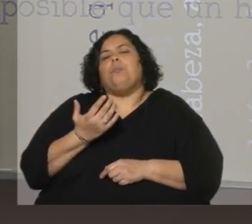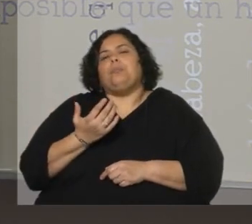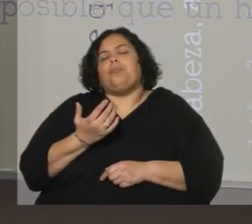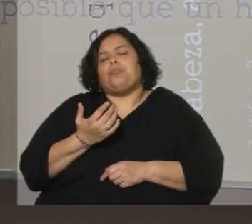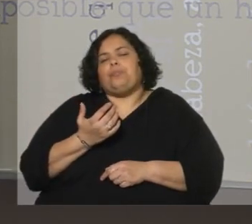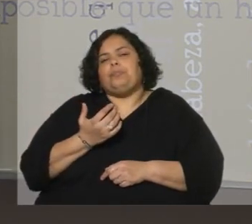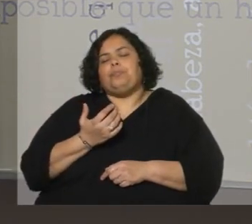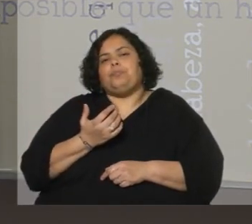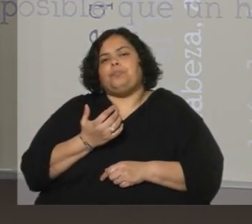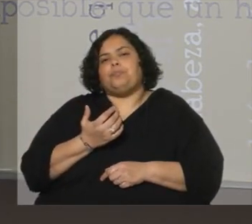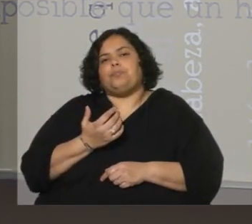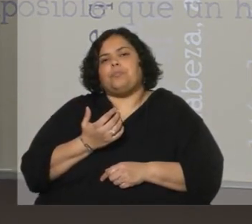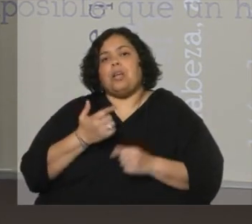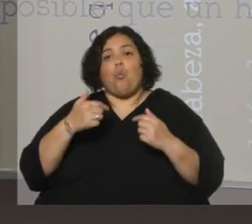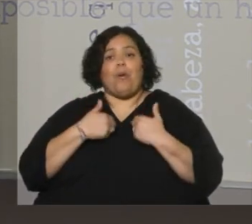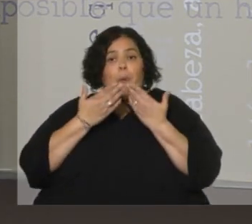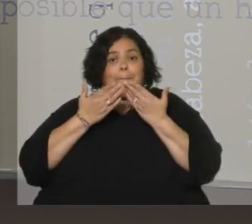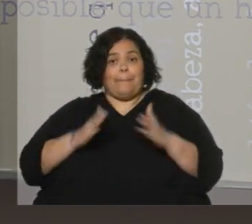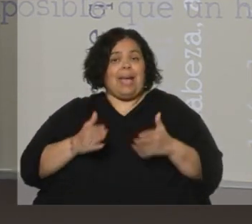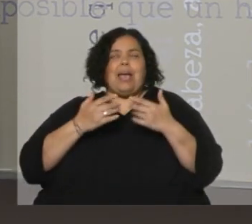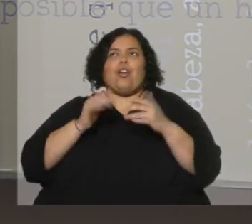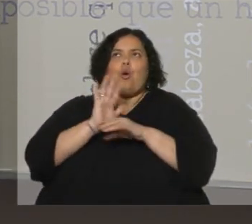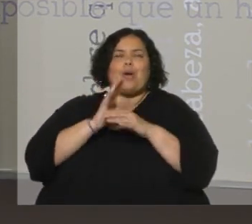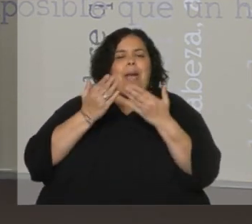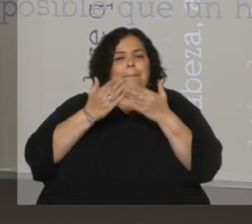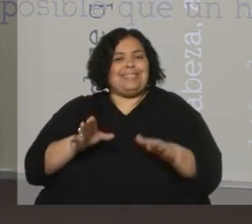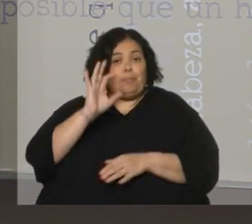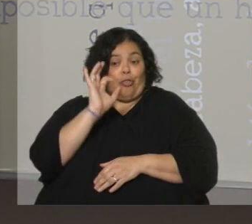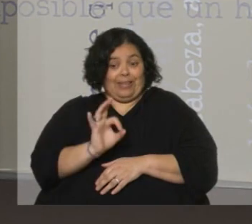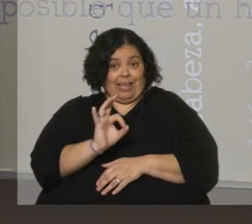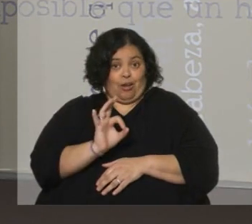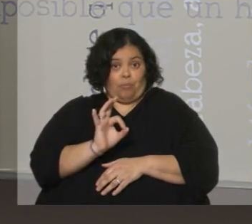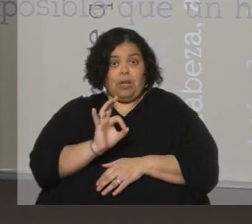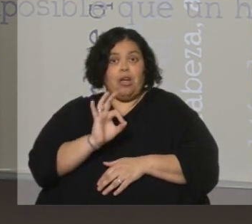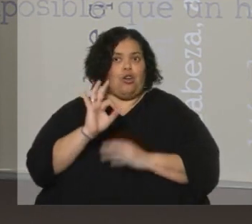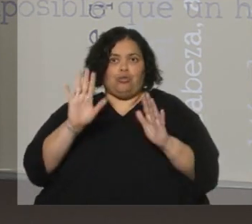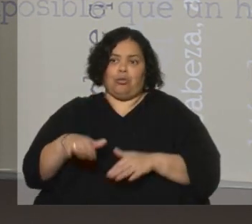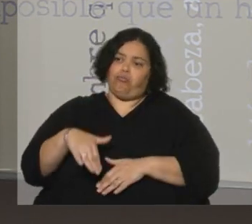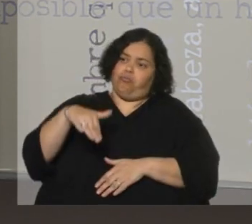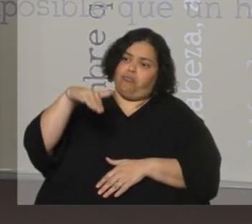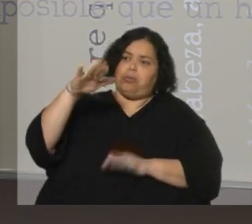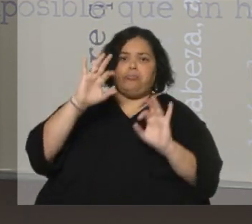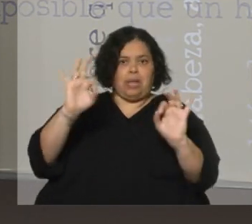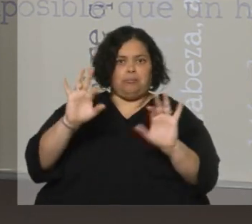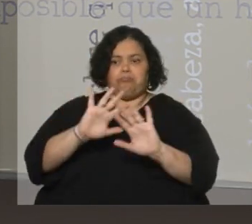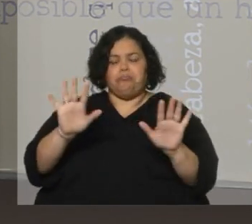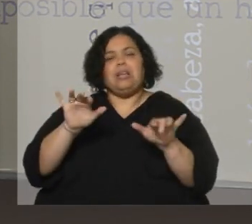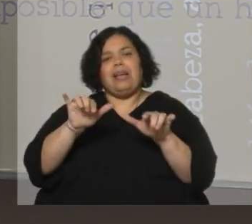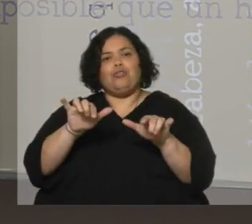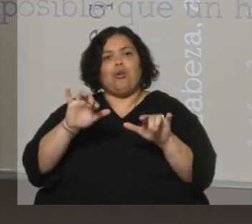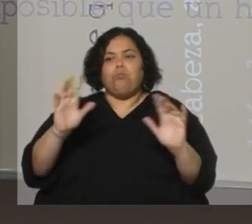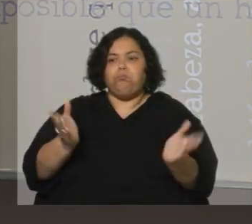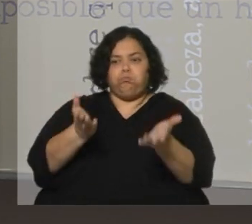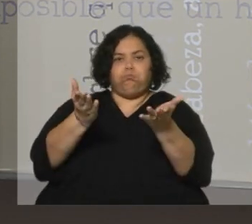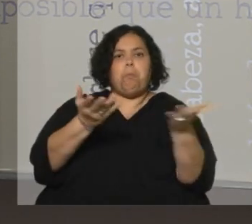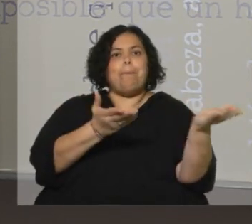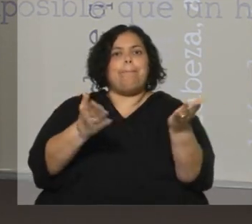En definitiva nosotros arrancamos de cero por una manera arrancamos de los recursos naturales y generamos un producto no hay un traslado como puede ser a nivel comercio entonces una